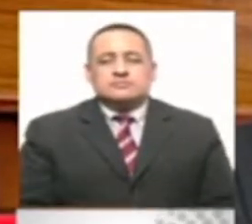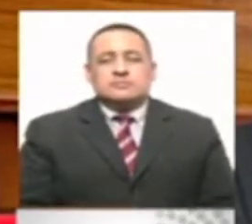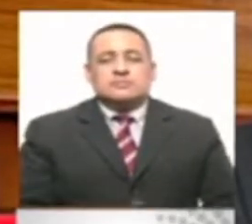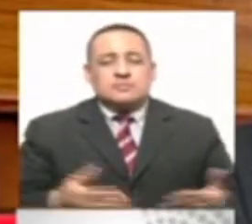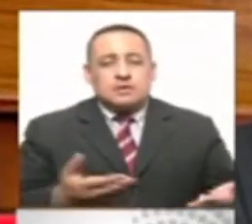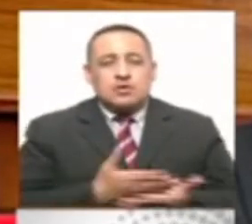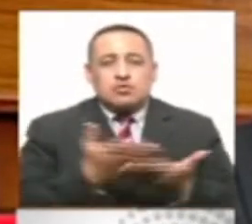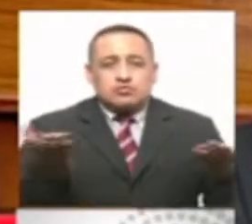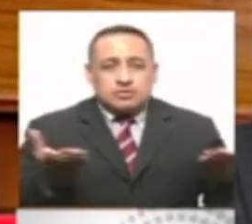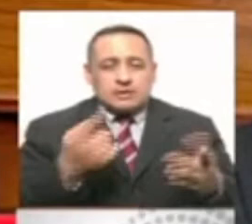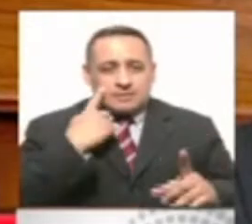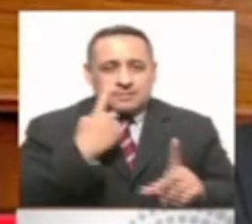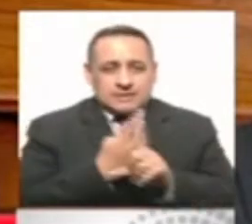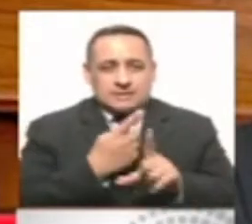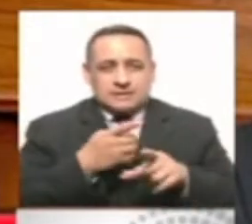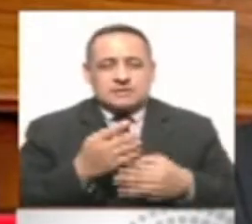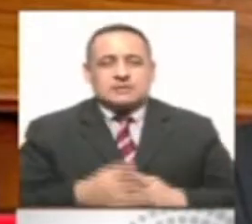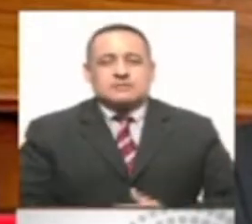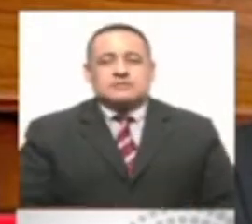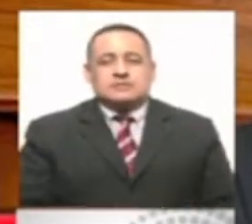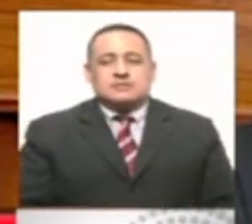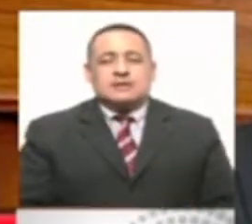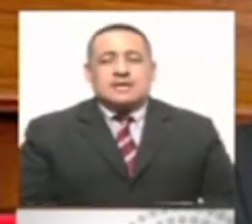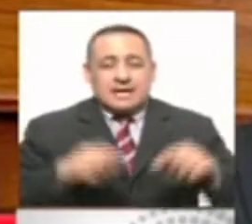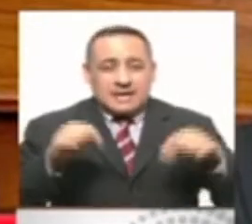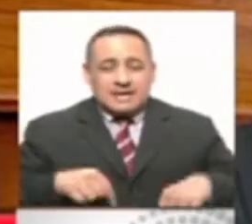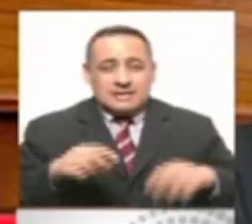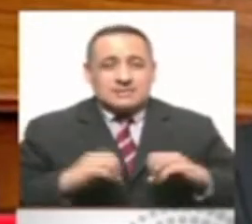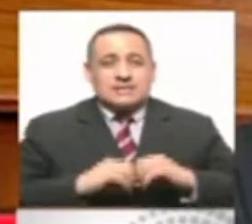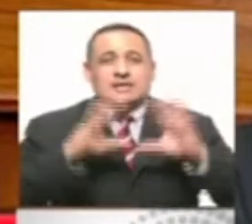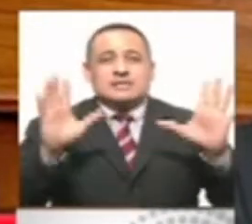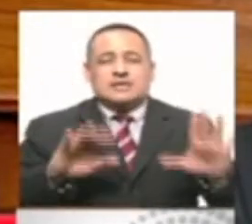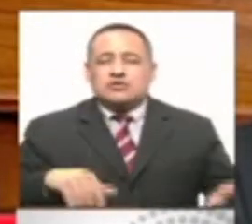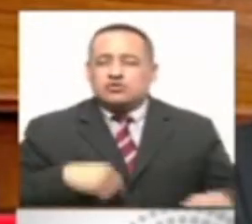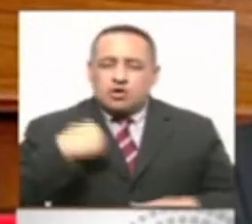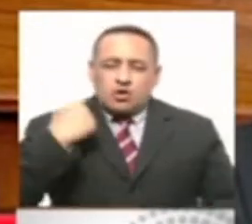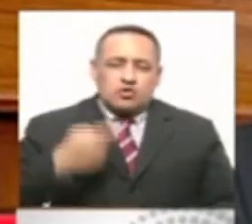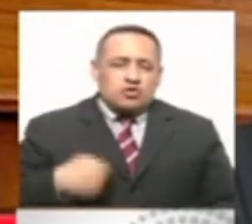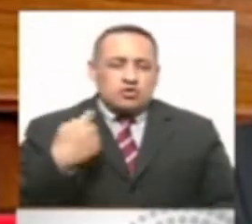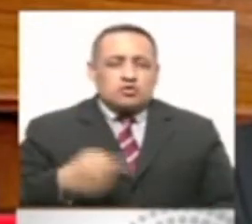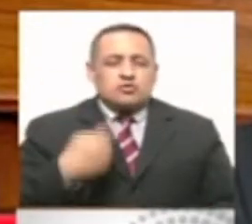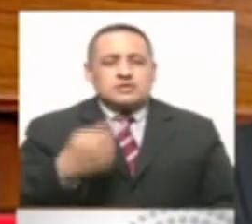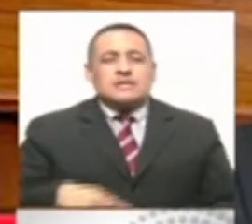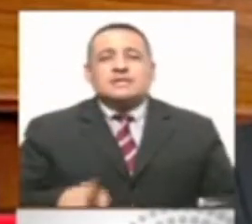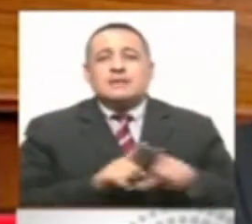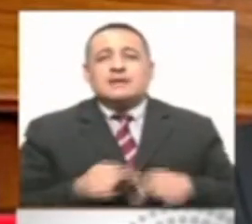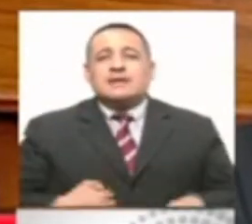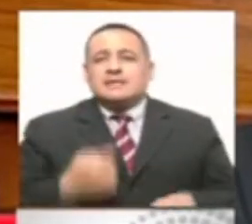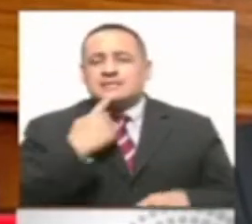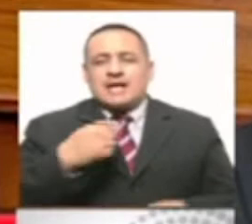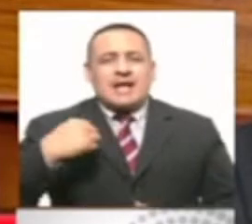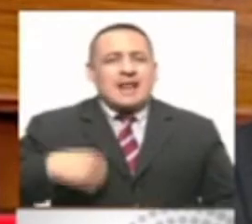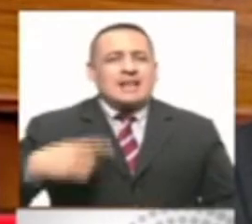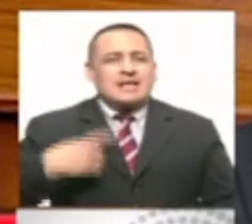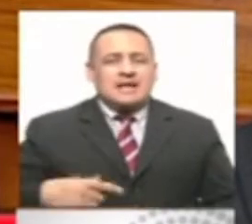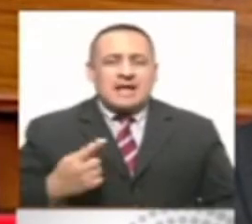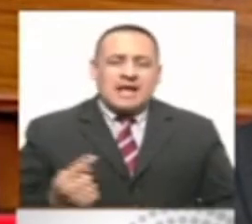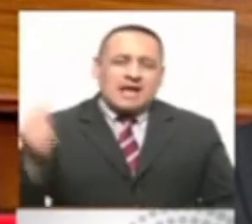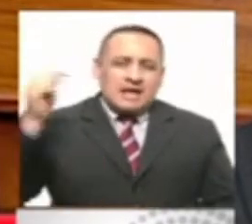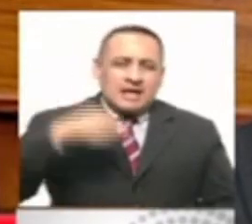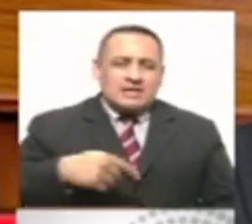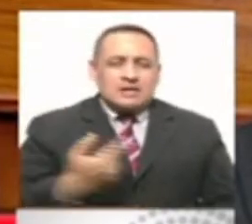Estimados presentes, en este día, todos los días, están pues los alcaldes,